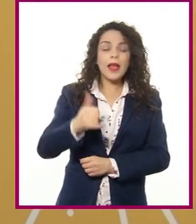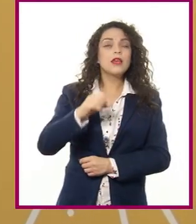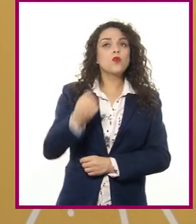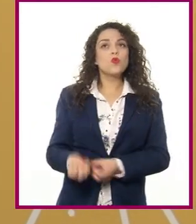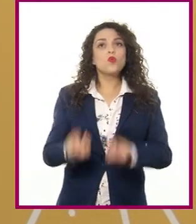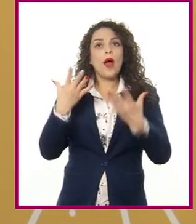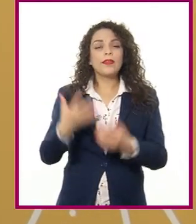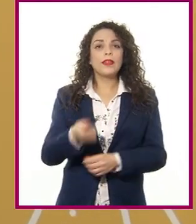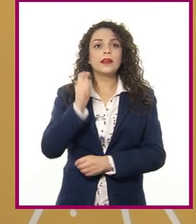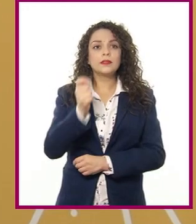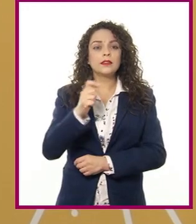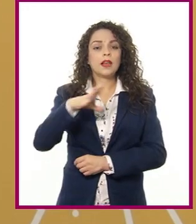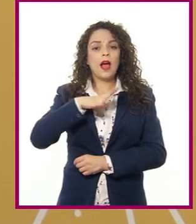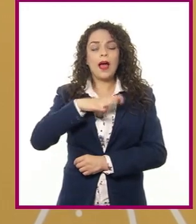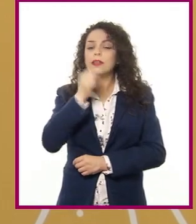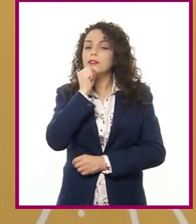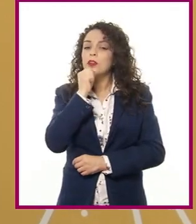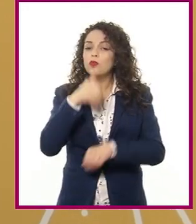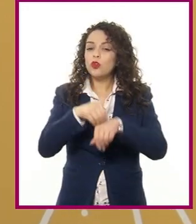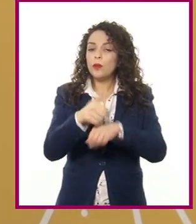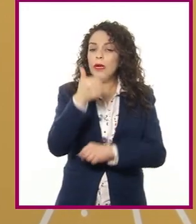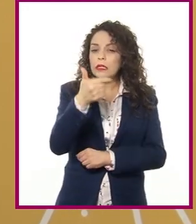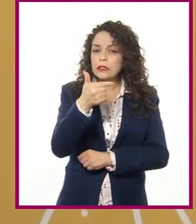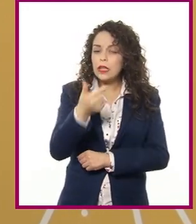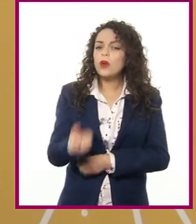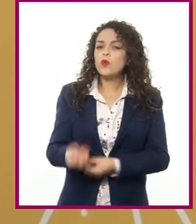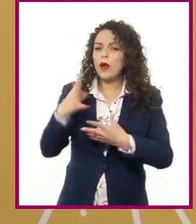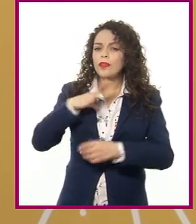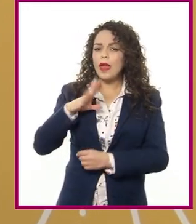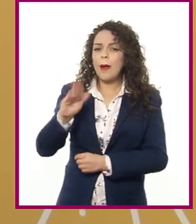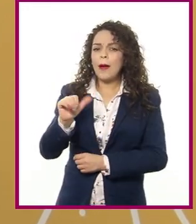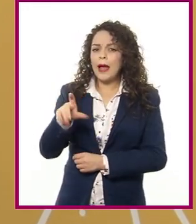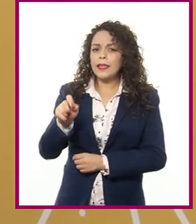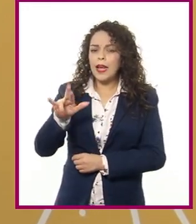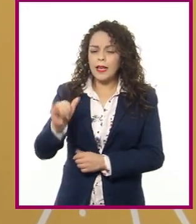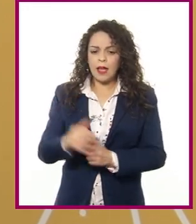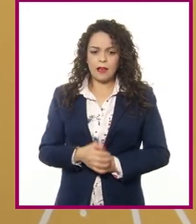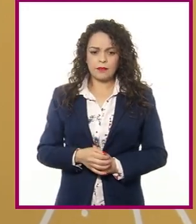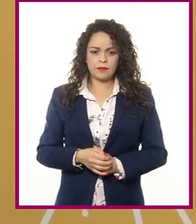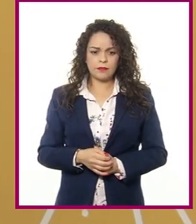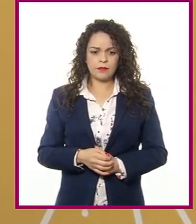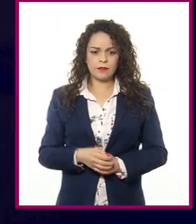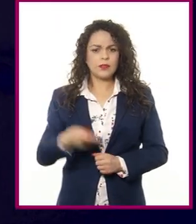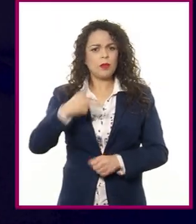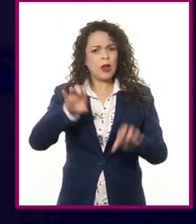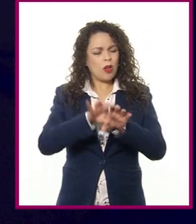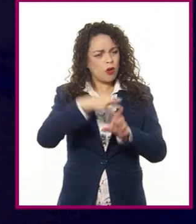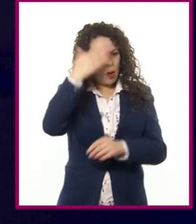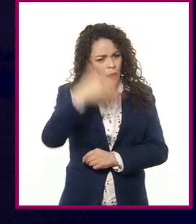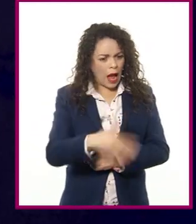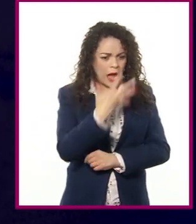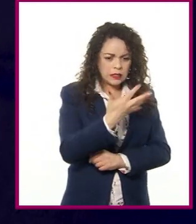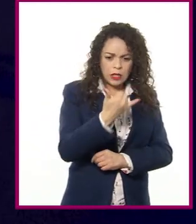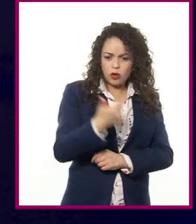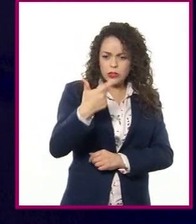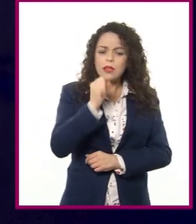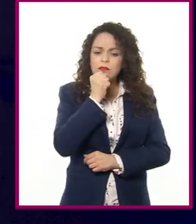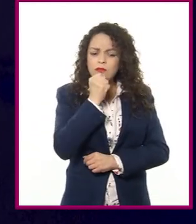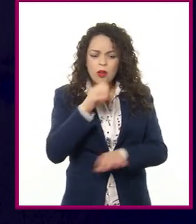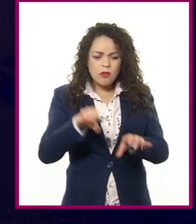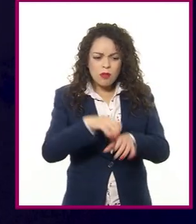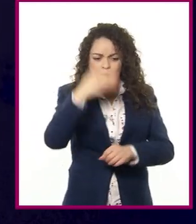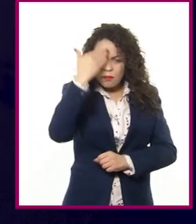Pero, ¿cómo se calculan las bacterias que habrá en el segundo 5 o en el segundo 7? Se comienza por insertar